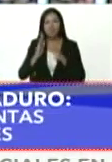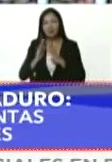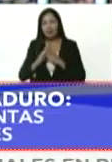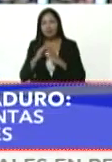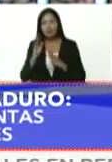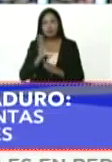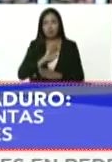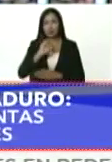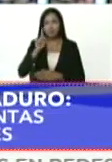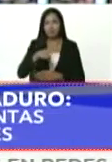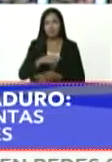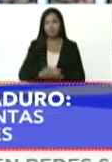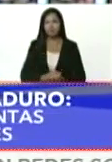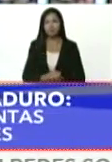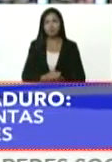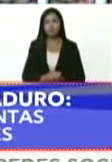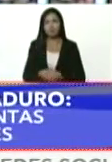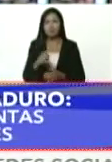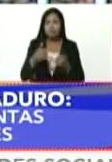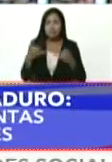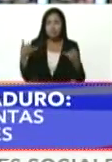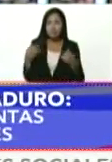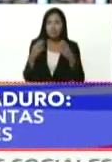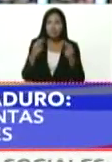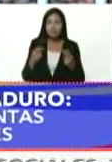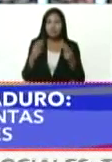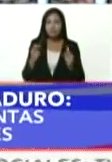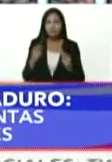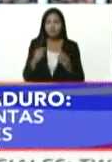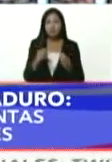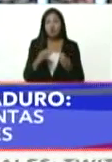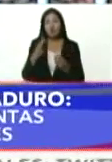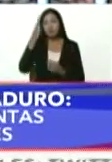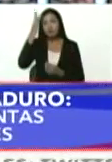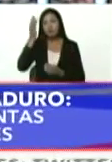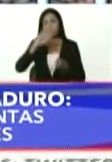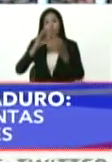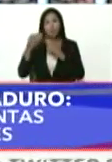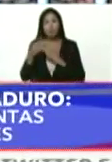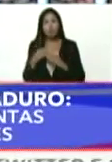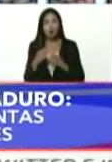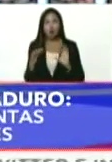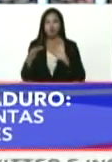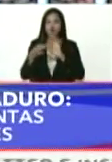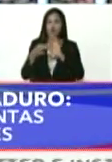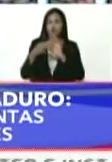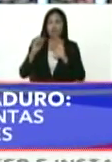personal. Otra línea de acción de los consejos comunales. Hay que ser coherentes,